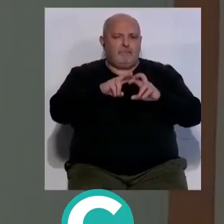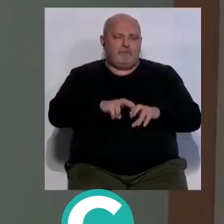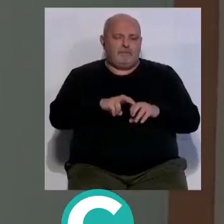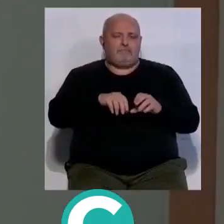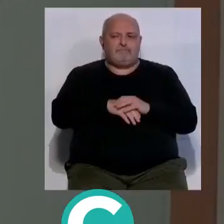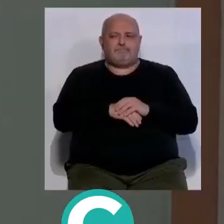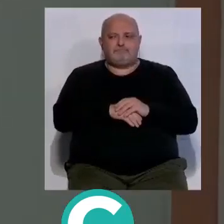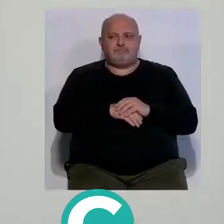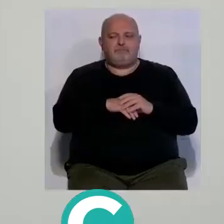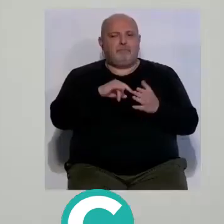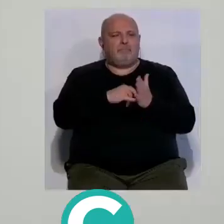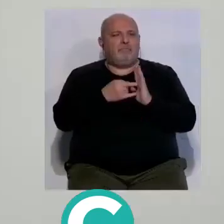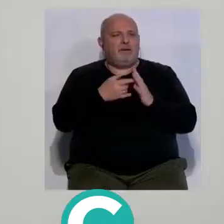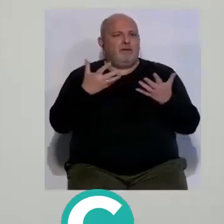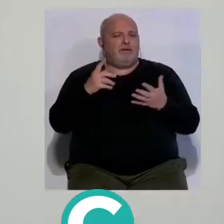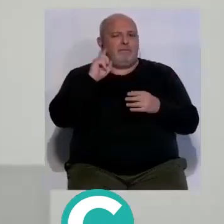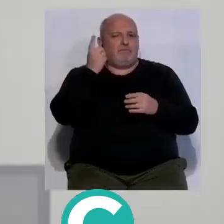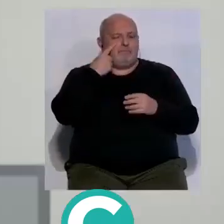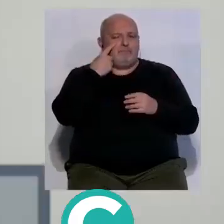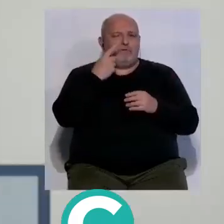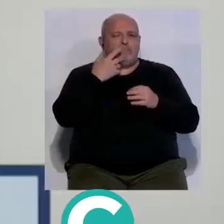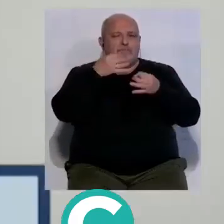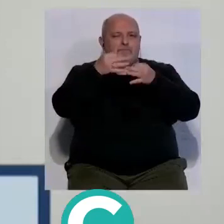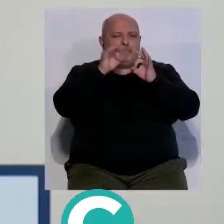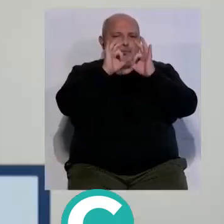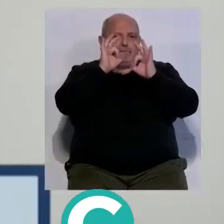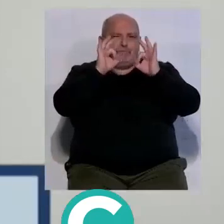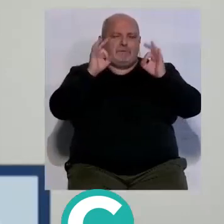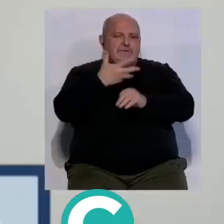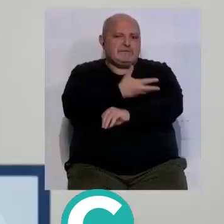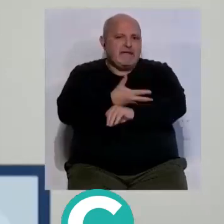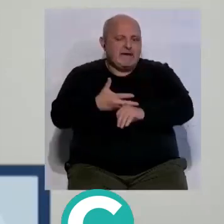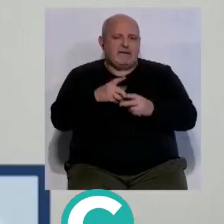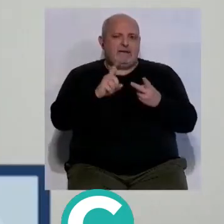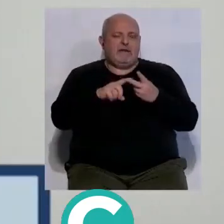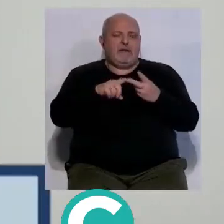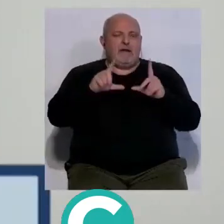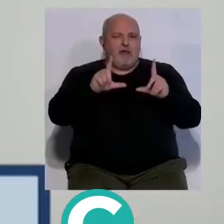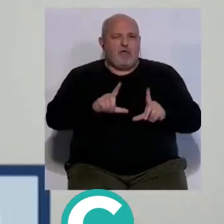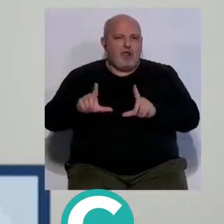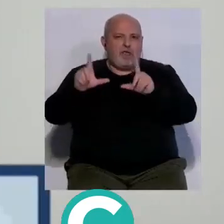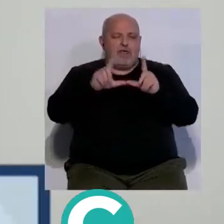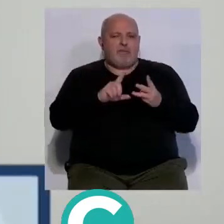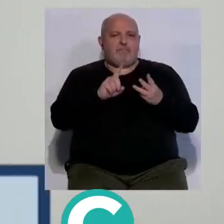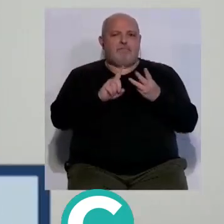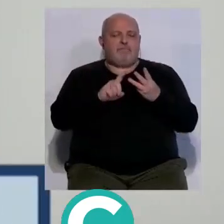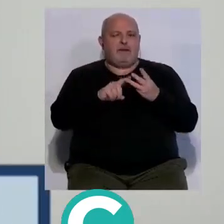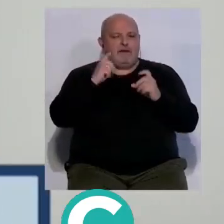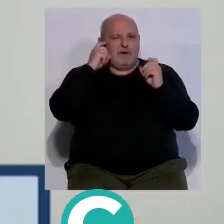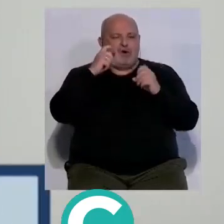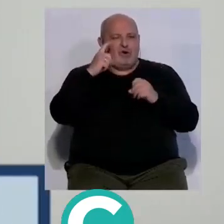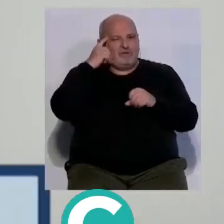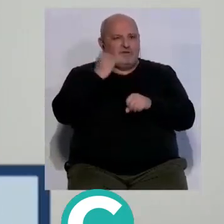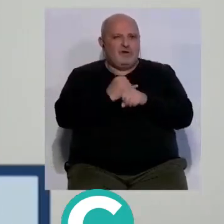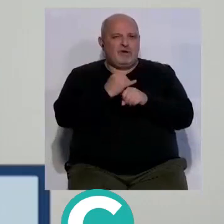iniciativa. El proyecto consiste fundamentalmente en encontrar biomarcadores de sangre, de radiología, de neuropsicología,